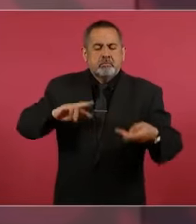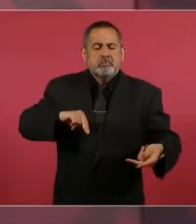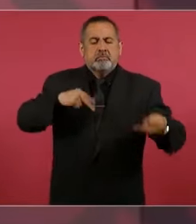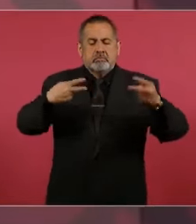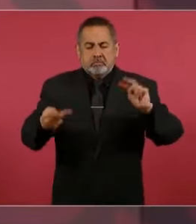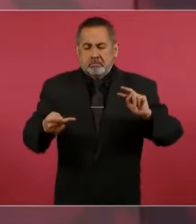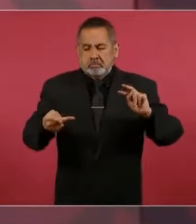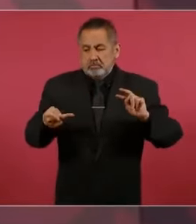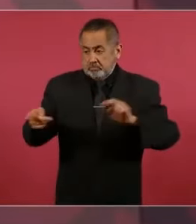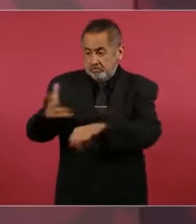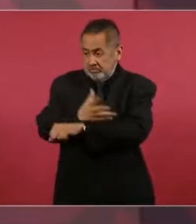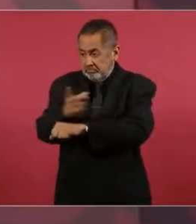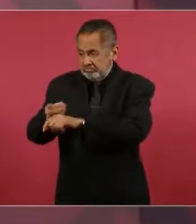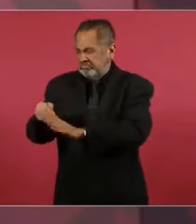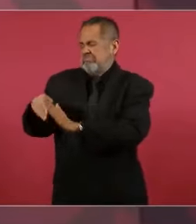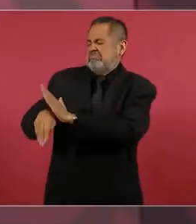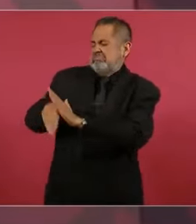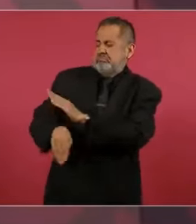Pues